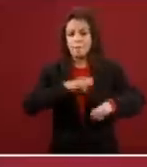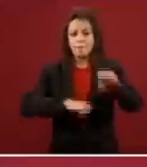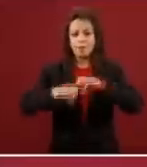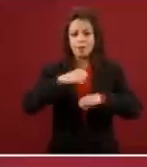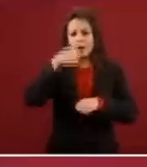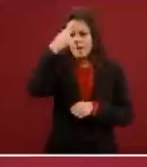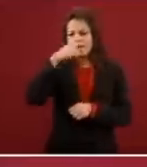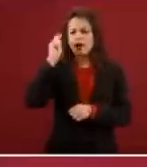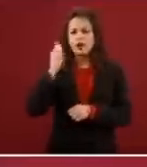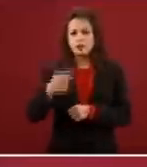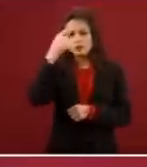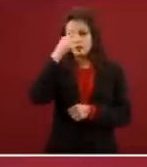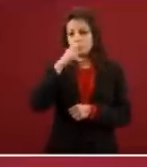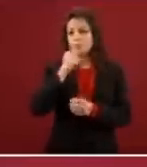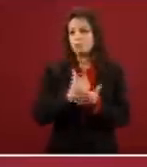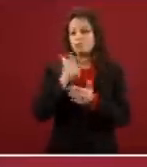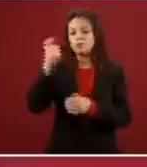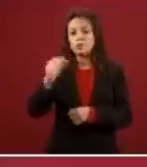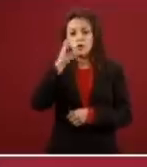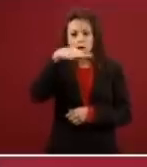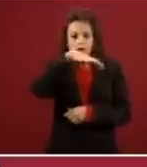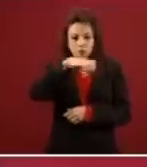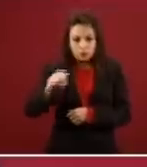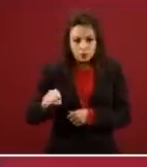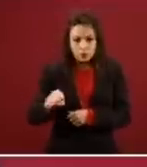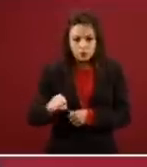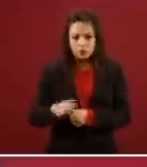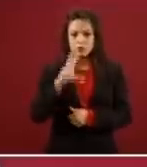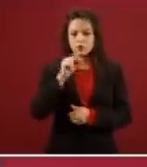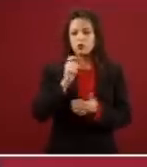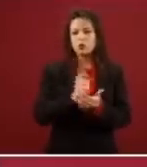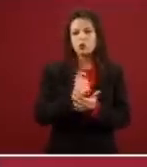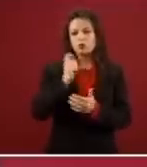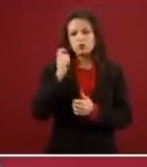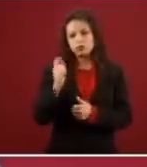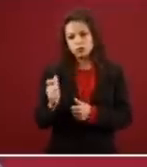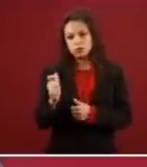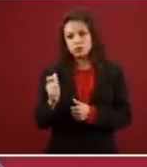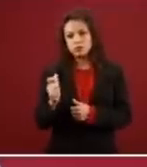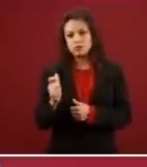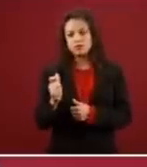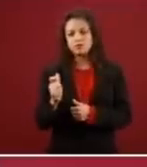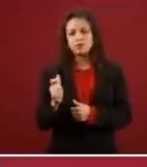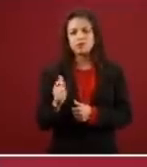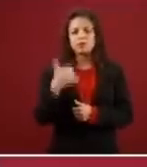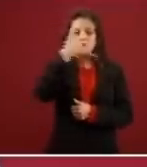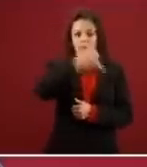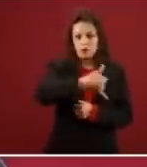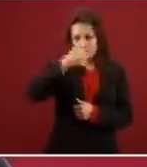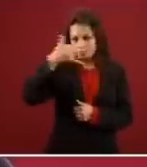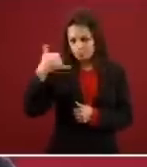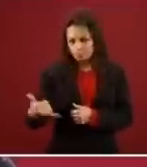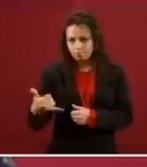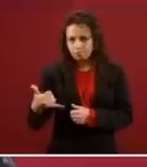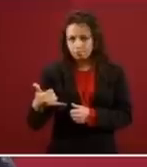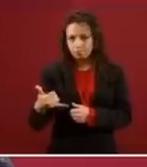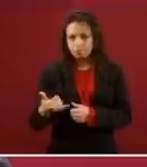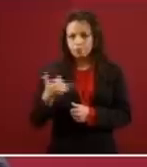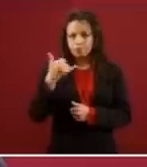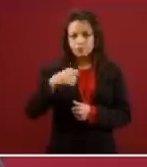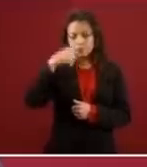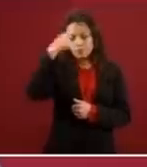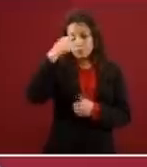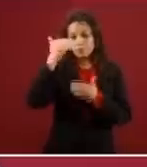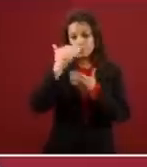no pagar las cuotas de seguridad social, no pagar las cuotas del IMSS, no pagar las cuotas del Infonavit y minimizar la